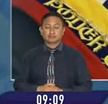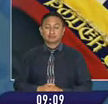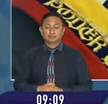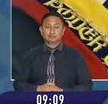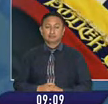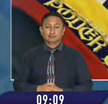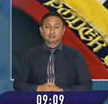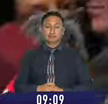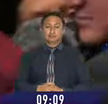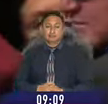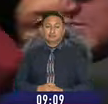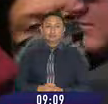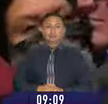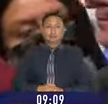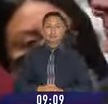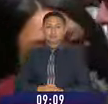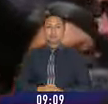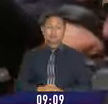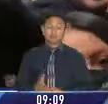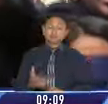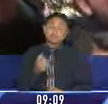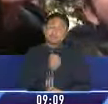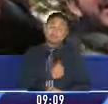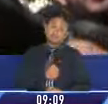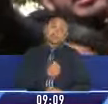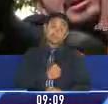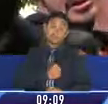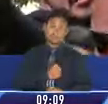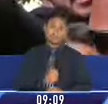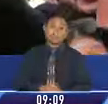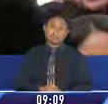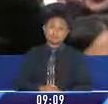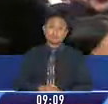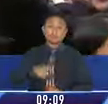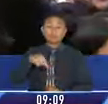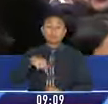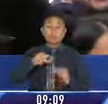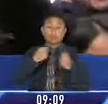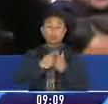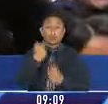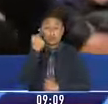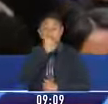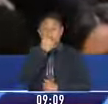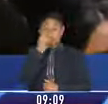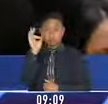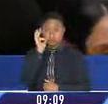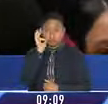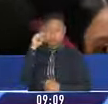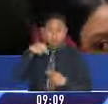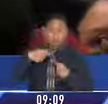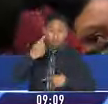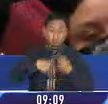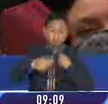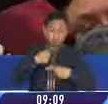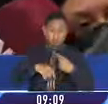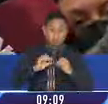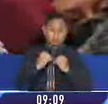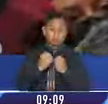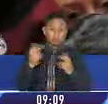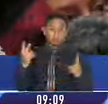Narcotráfico en el país. Lastimosamente, el narcotráfico, el crimen